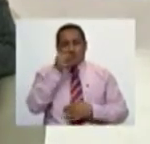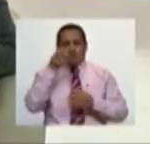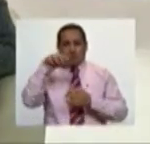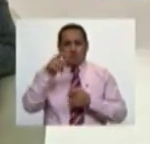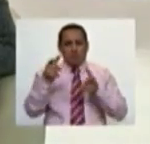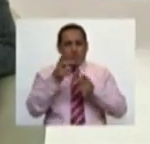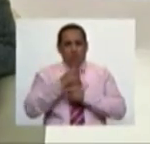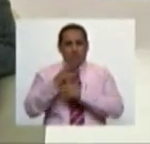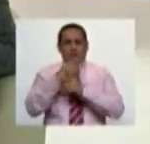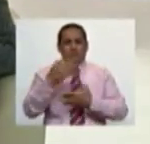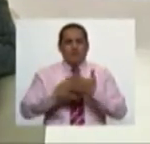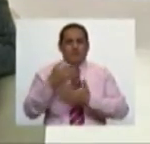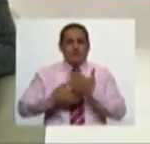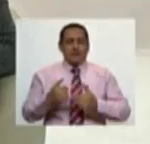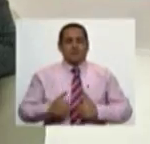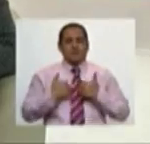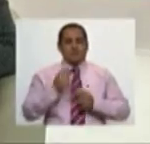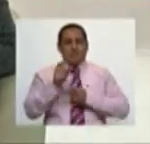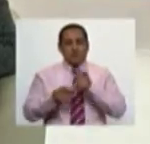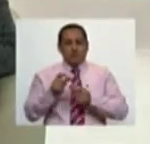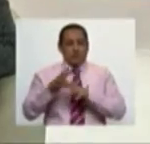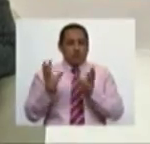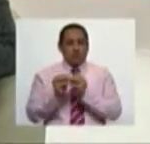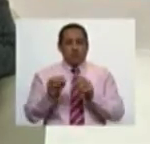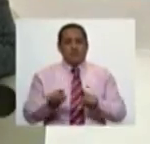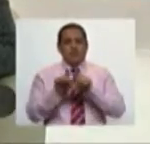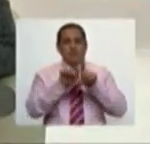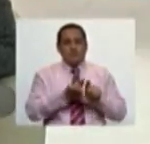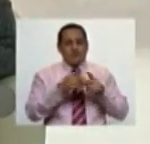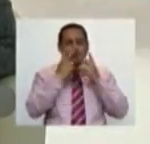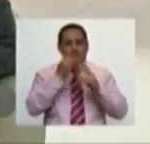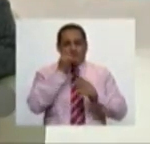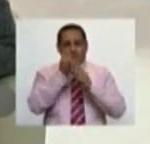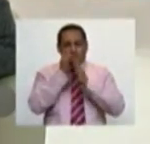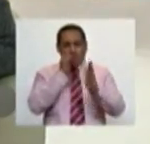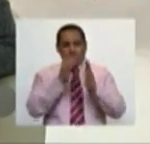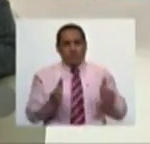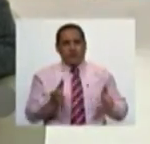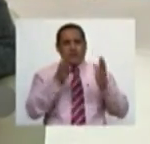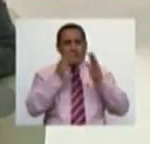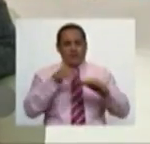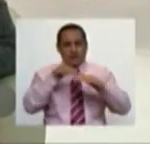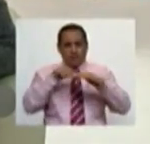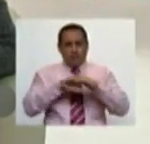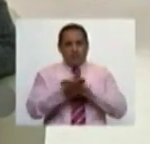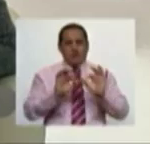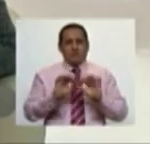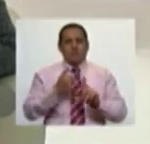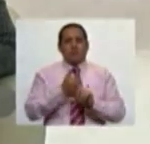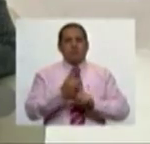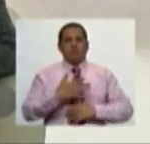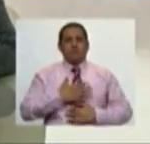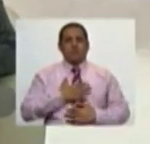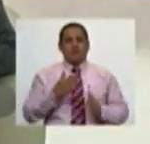cámara, evidentemente, pues para resguardar su documentación y su material, y de alguna manera pues también enfocaba el edificio y el garaje del mismo, y